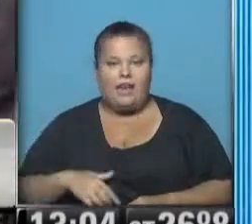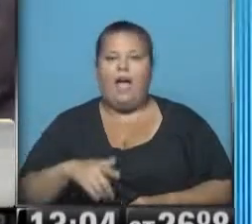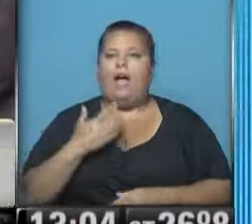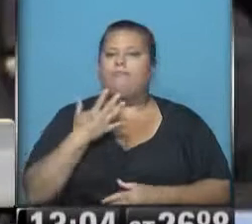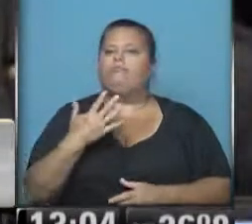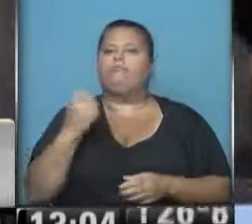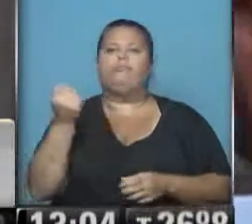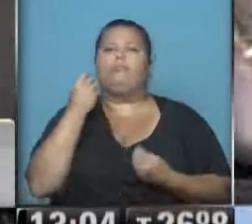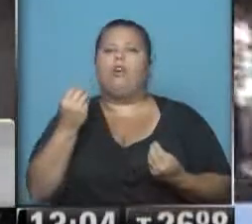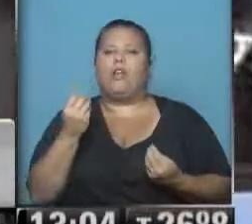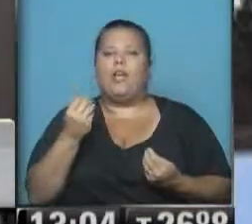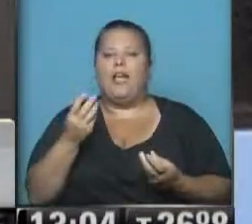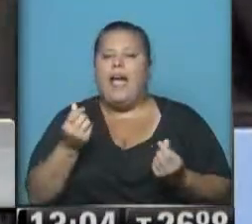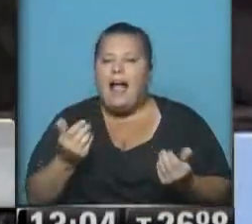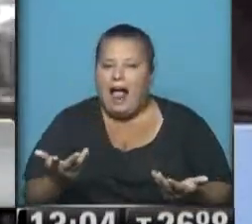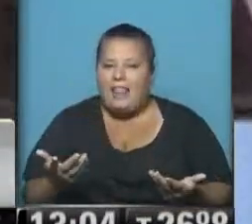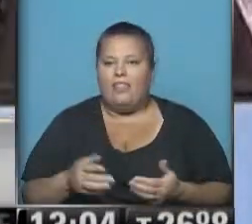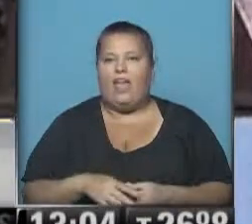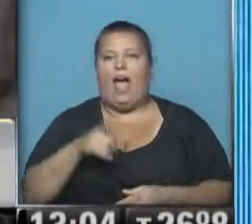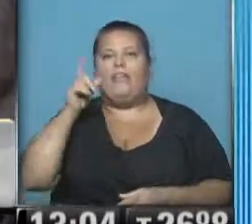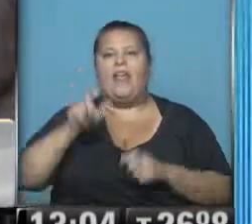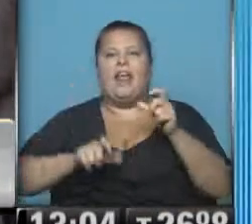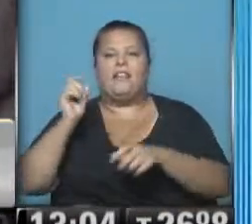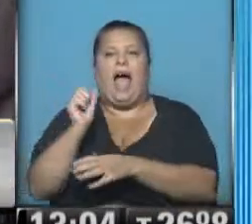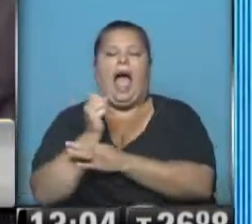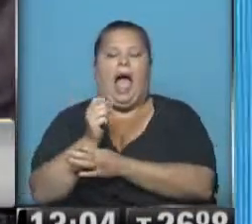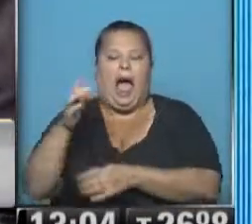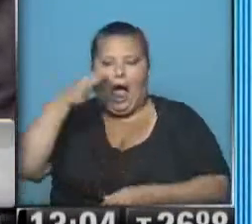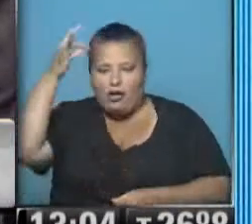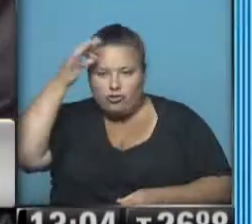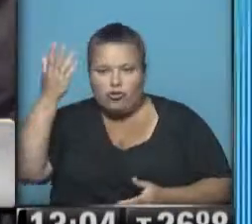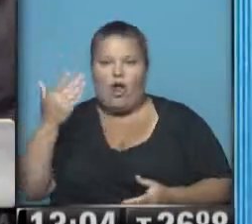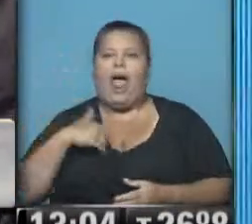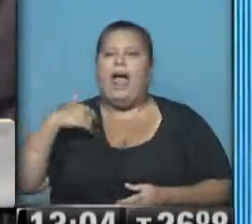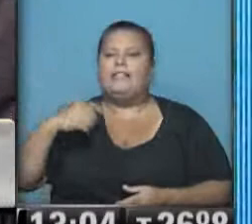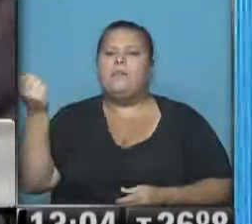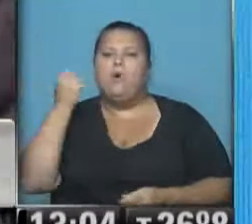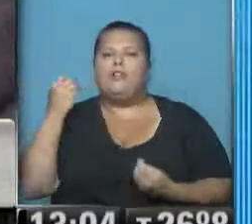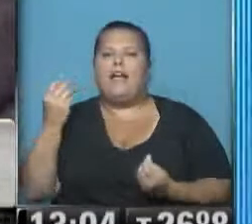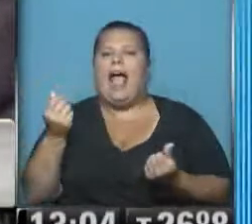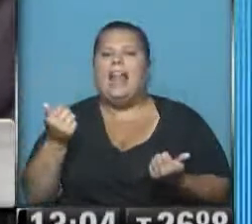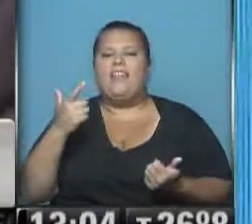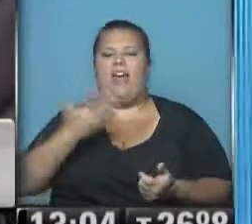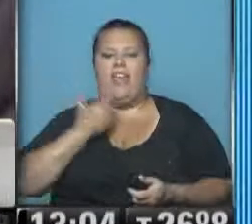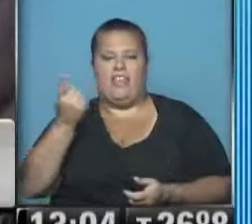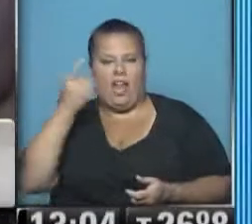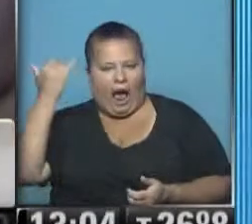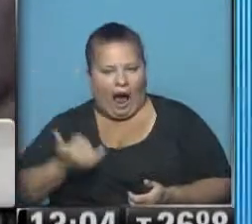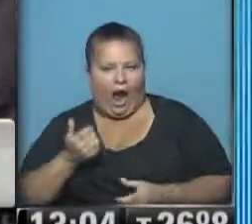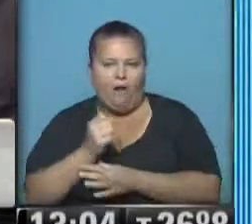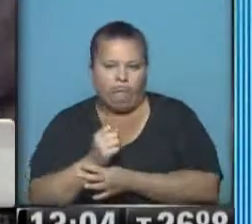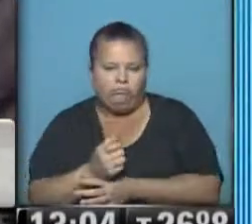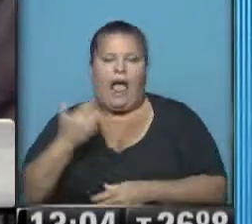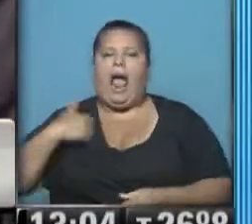destaca por la calidad de sus actores. La Argentina se destaca por la calidad de sus directores.